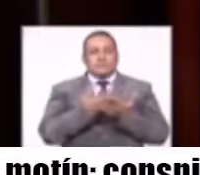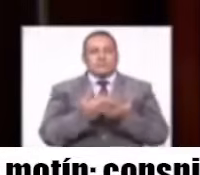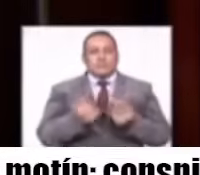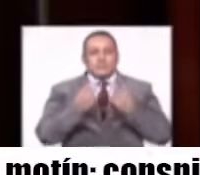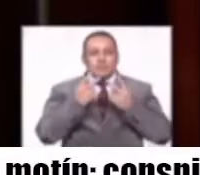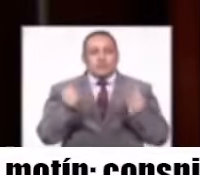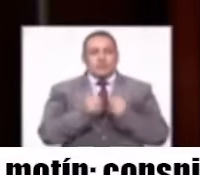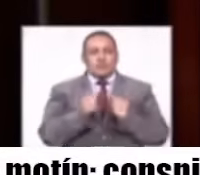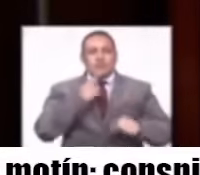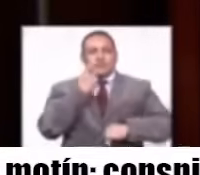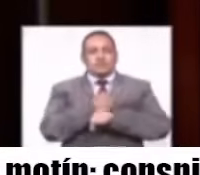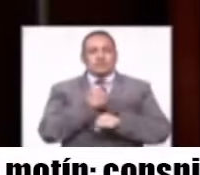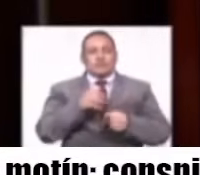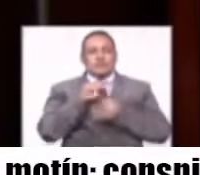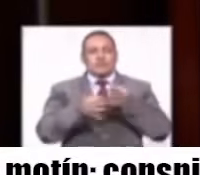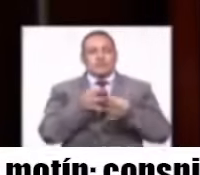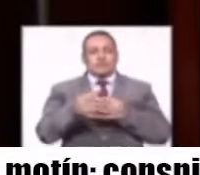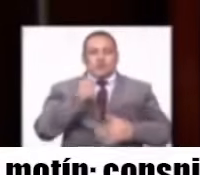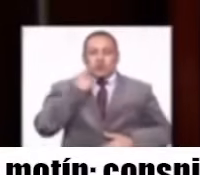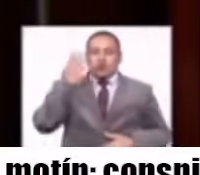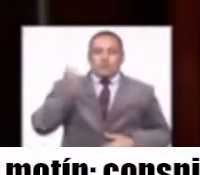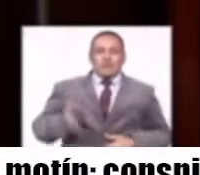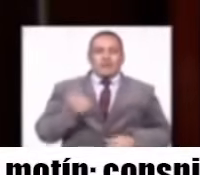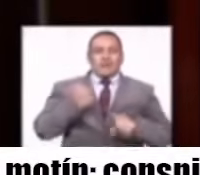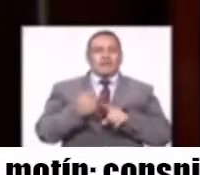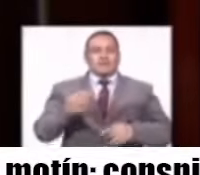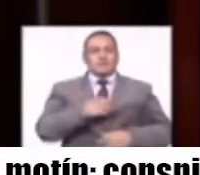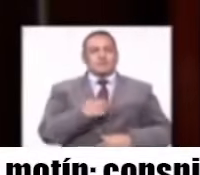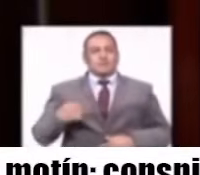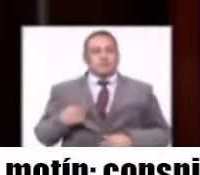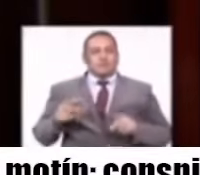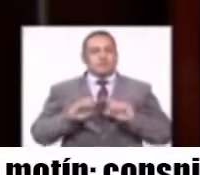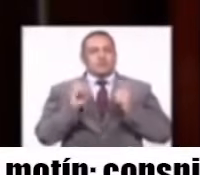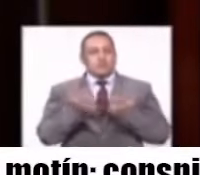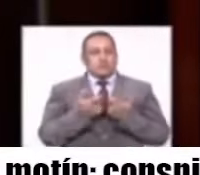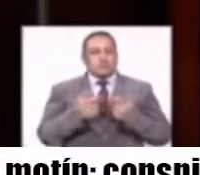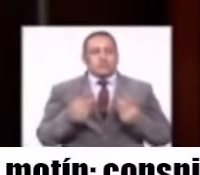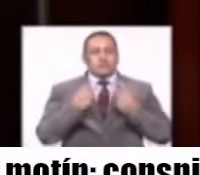que los actos y expresiones del señor expresidente del Consejo